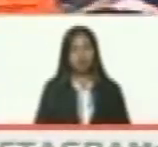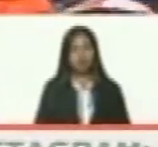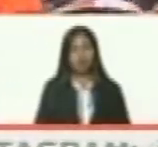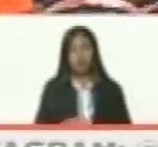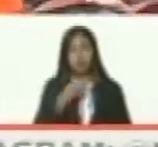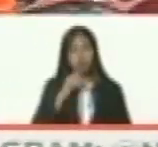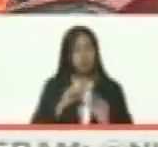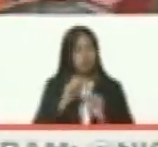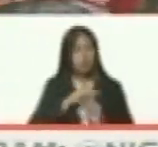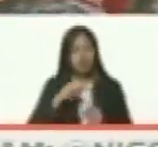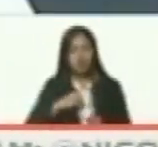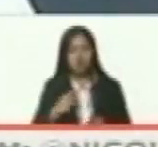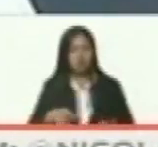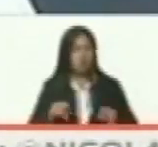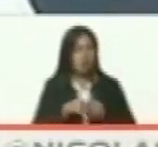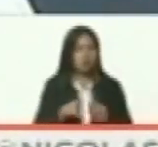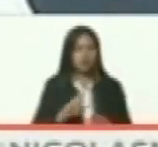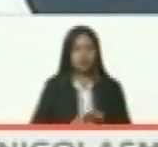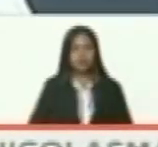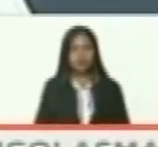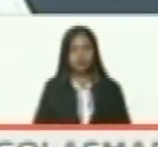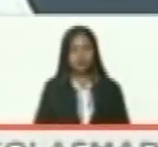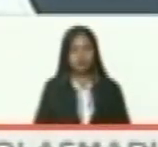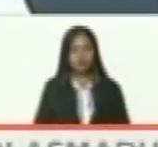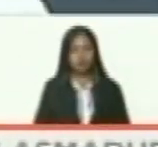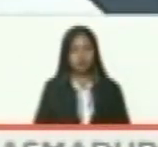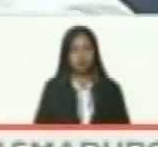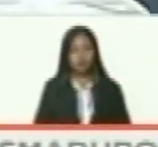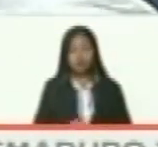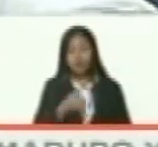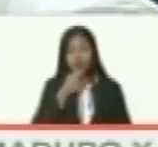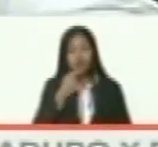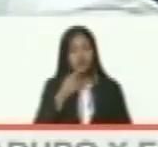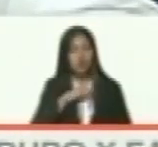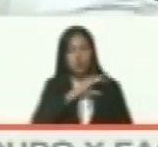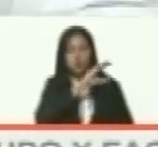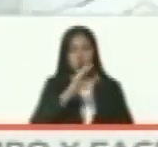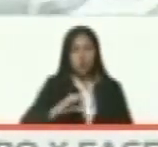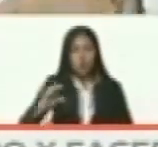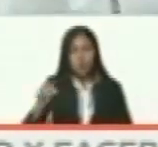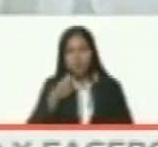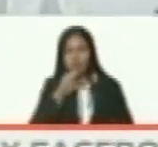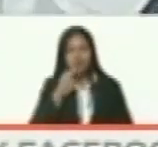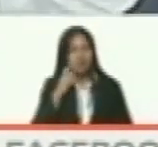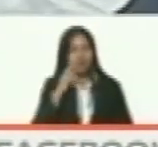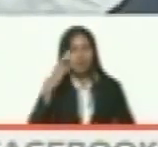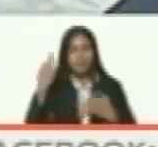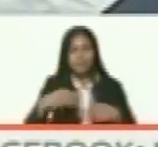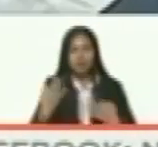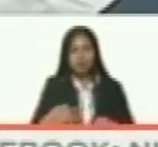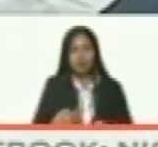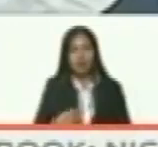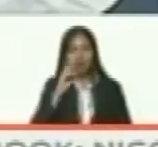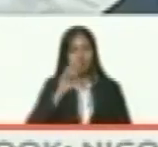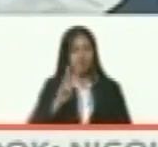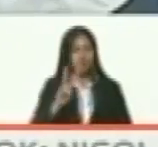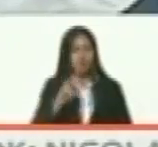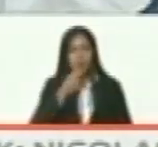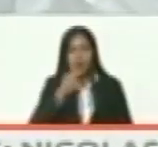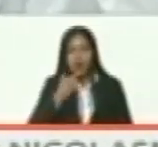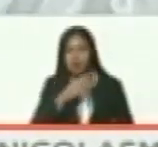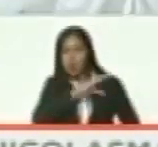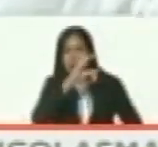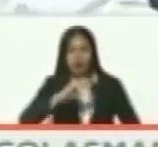Bueno, sigamos en lo nuestro. Tan bello nuestro Mar Caribe, ¿verdad? Es espectacular la vista del